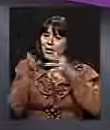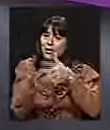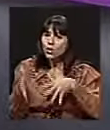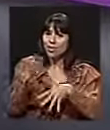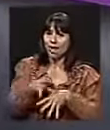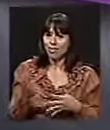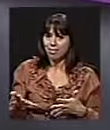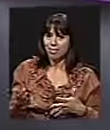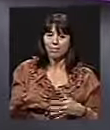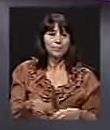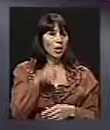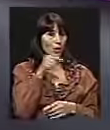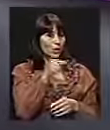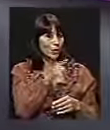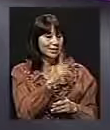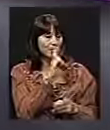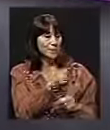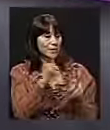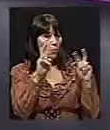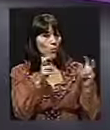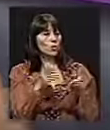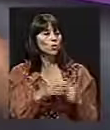punto, don Víctor Emilio,